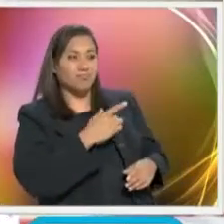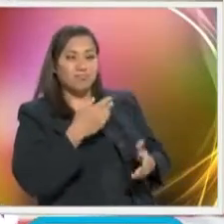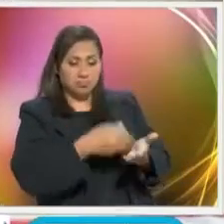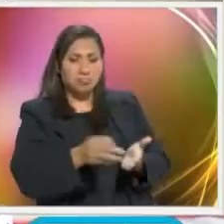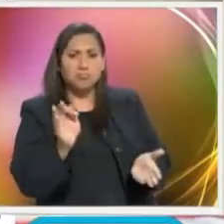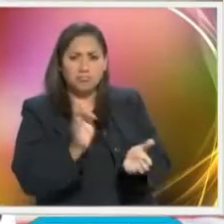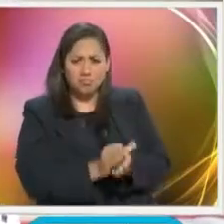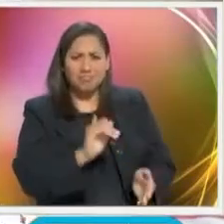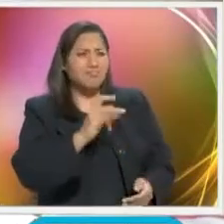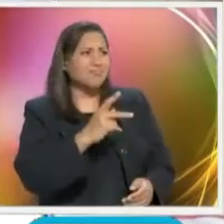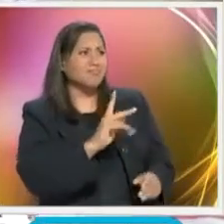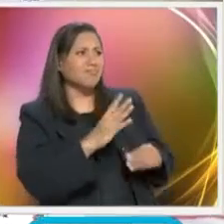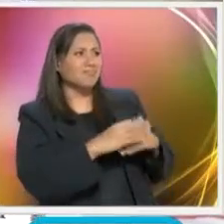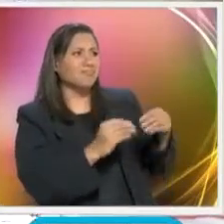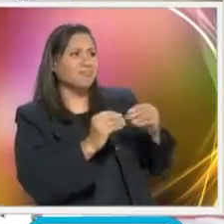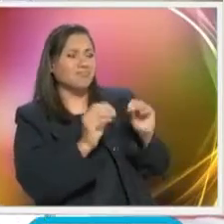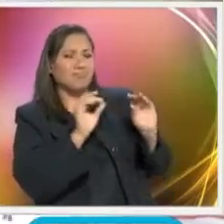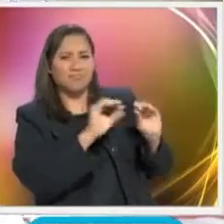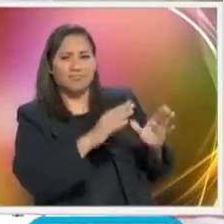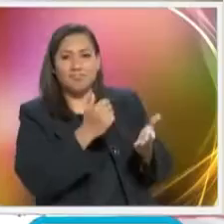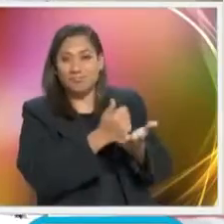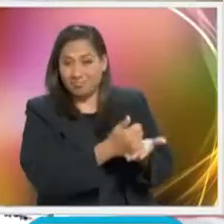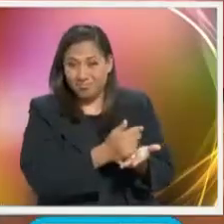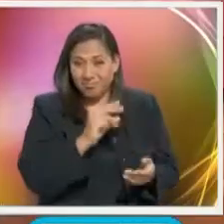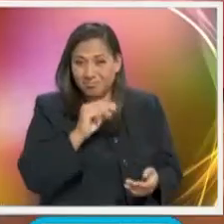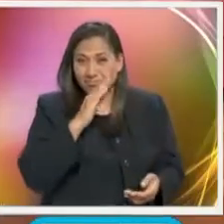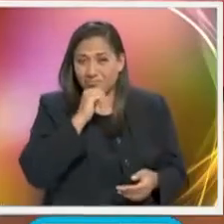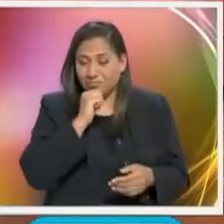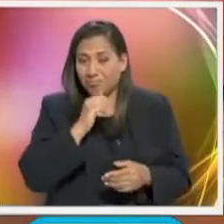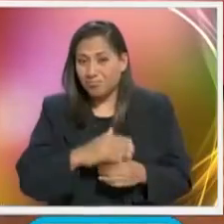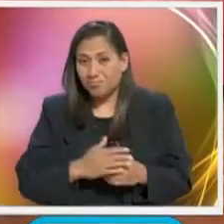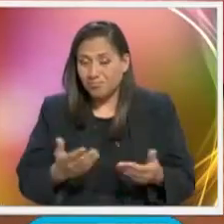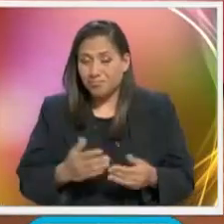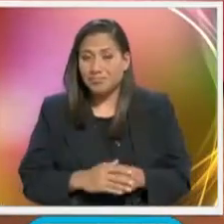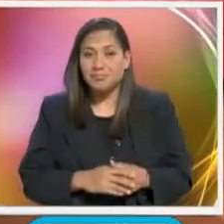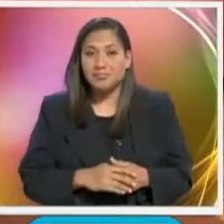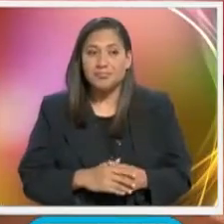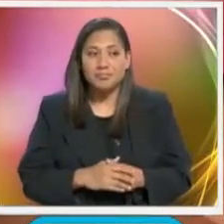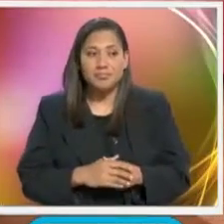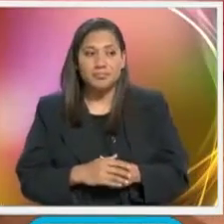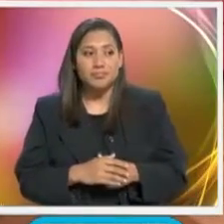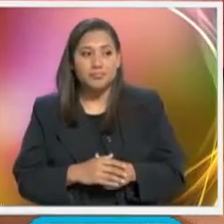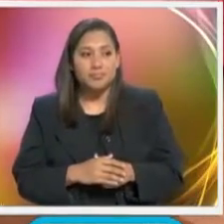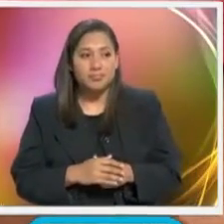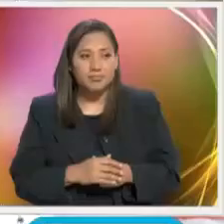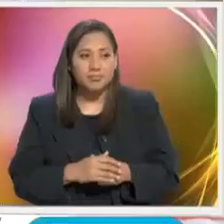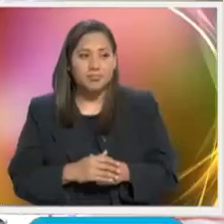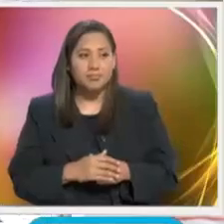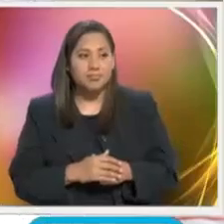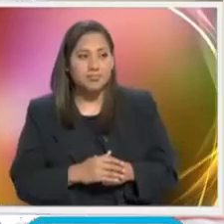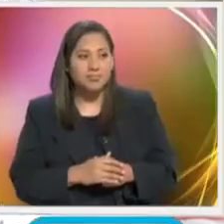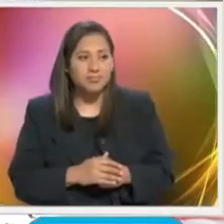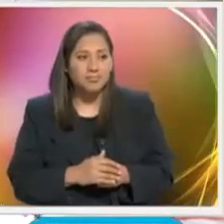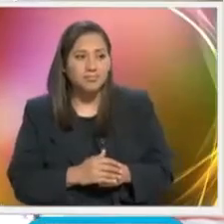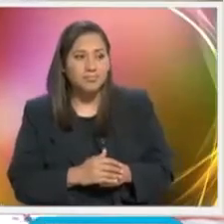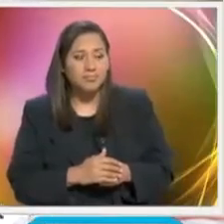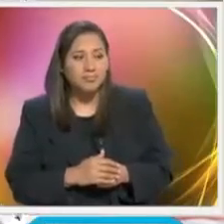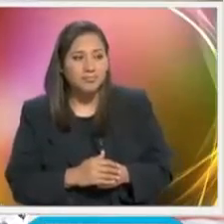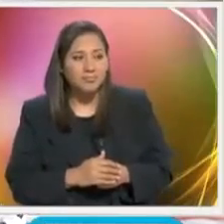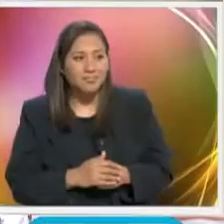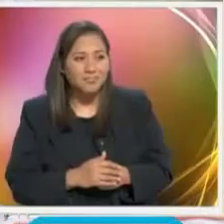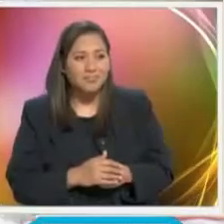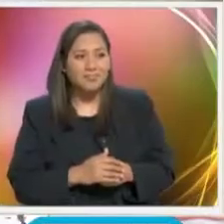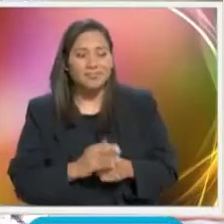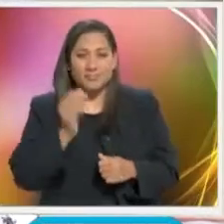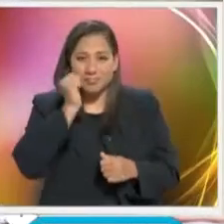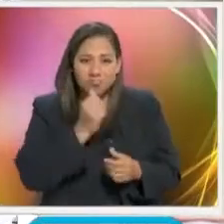seas, No. ¿cómo lo pones en práctica? No te Creo que levantas. el tema fundamental es el dar siempre, Sí. el estar pendiente, el